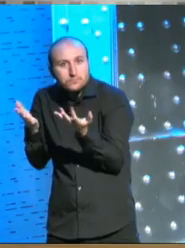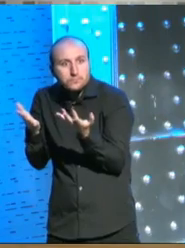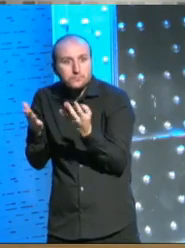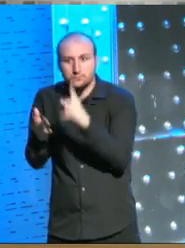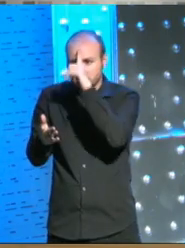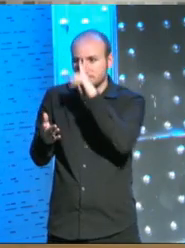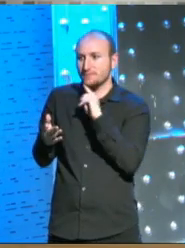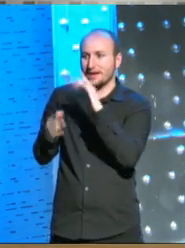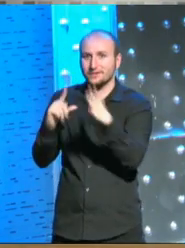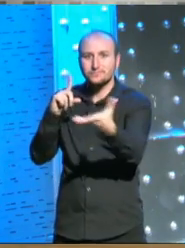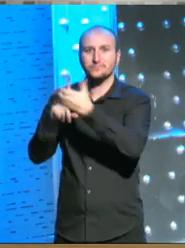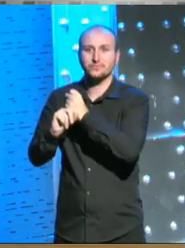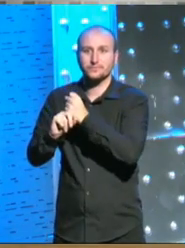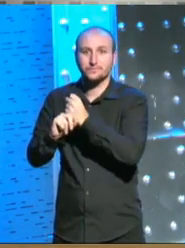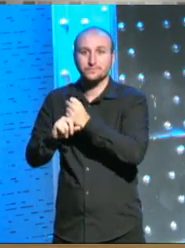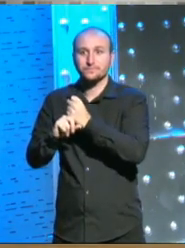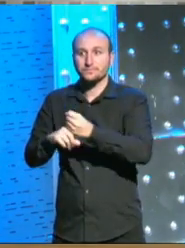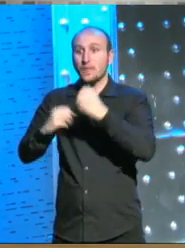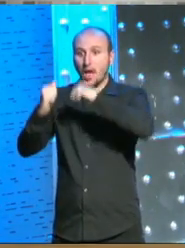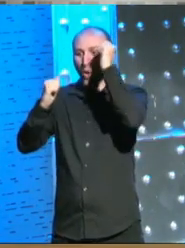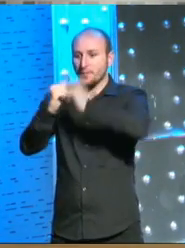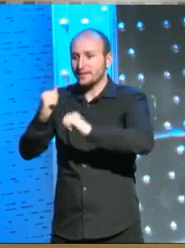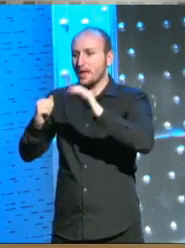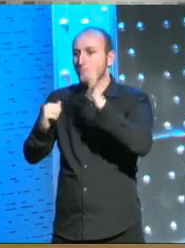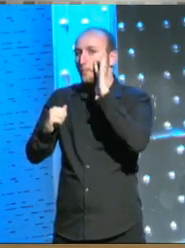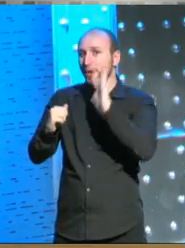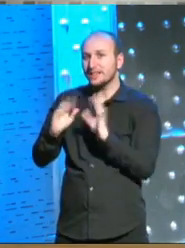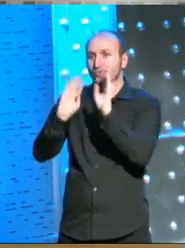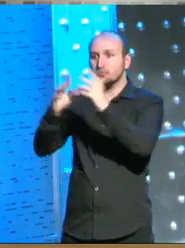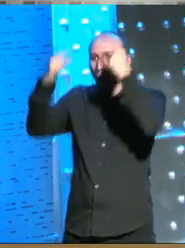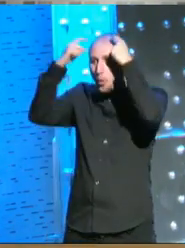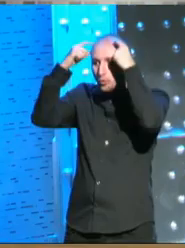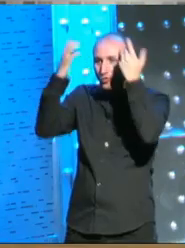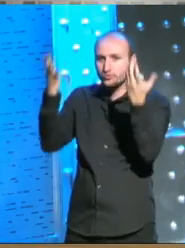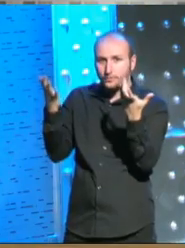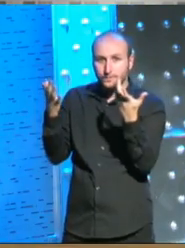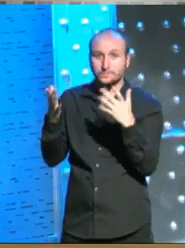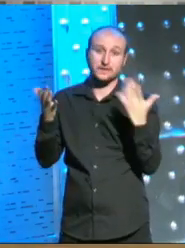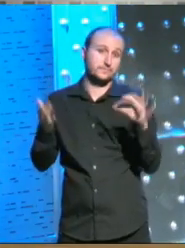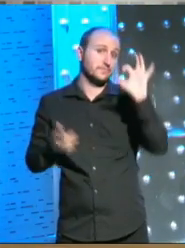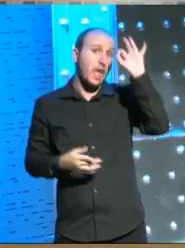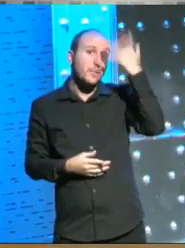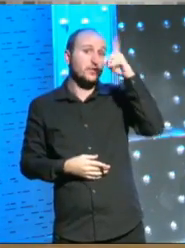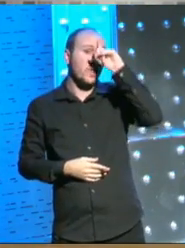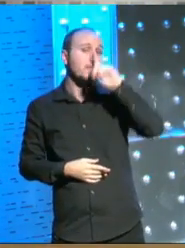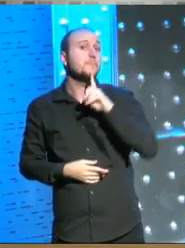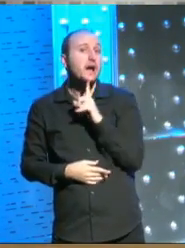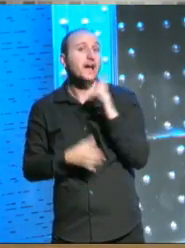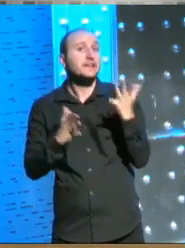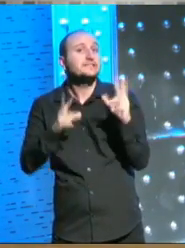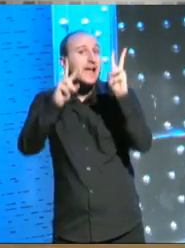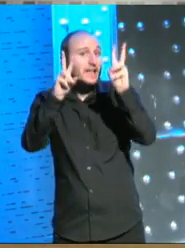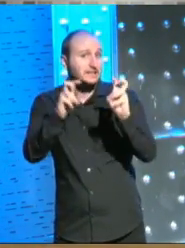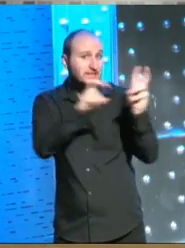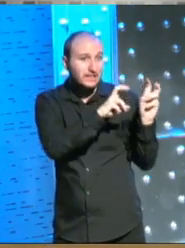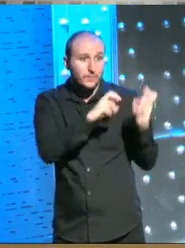imagen. Una piedra que se parece a un oso, ¿eh? Por lo tanto, el invento de la imagen, eso para mí es un tema que